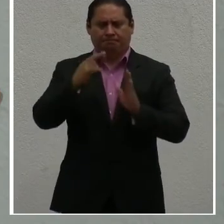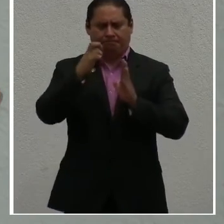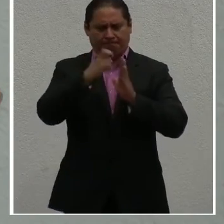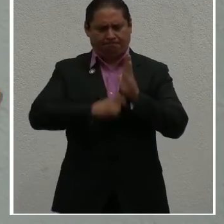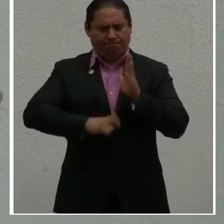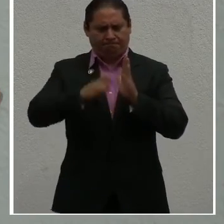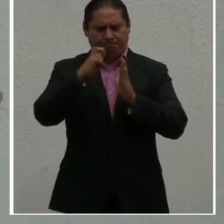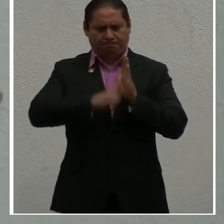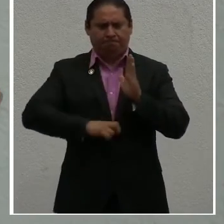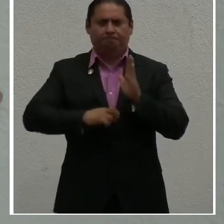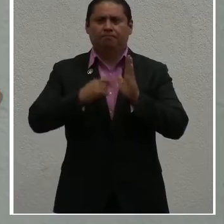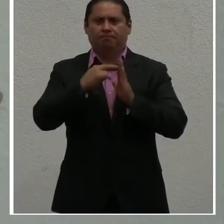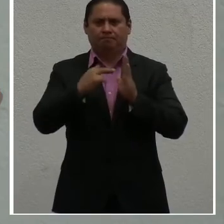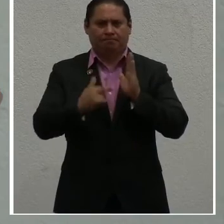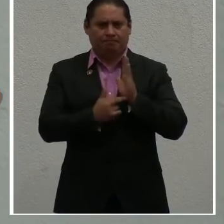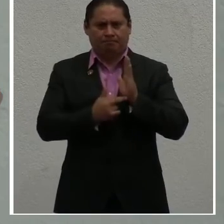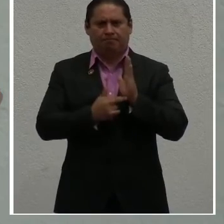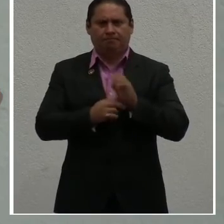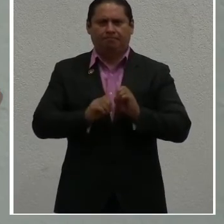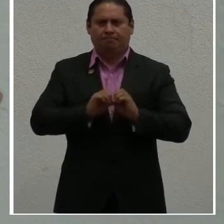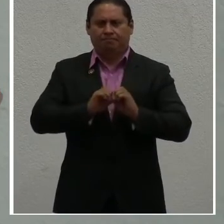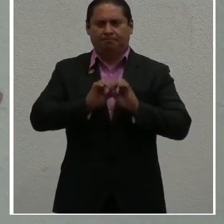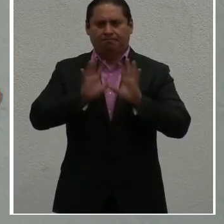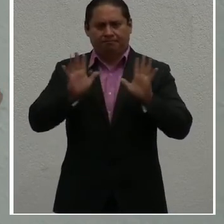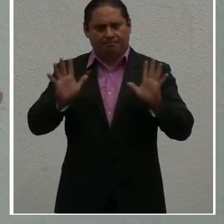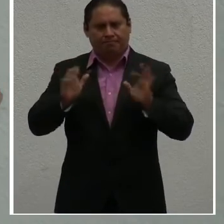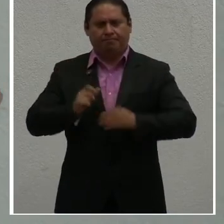todos, decía, la transparencia